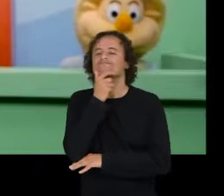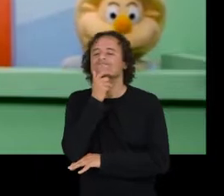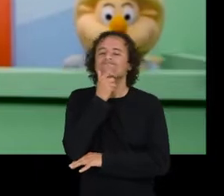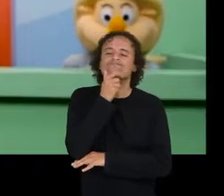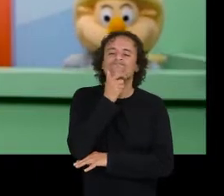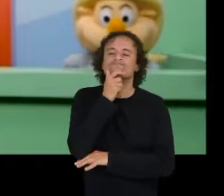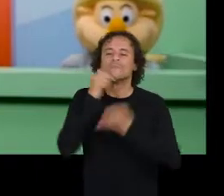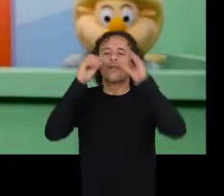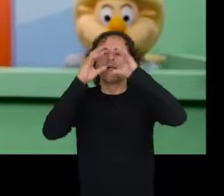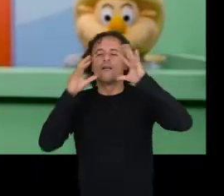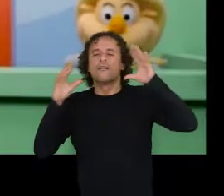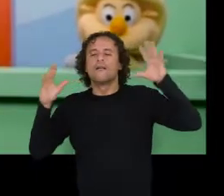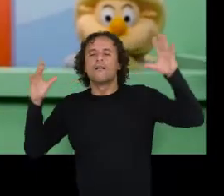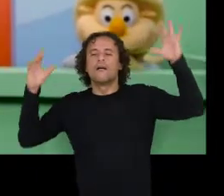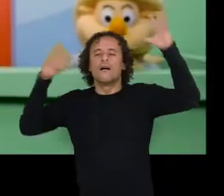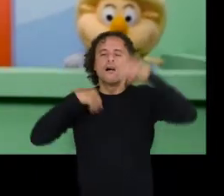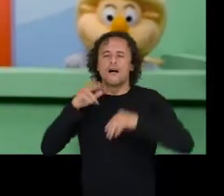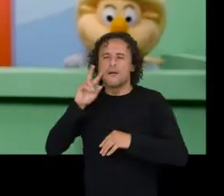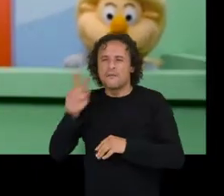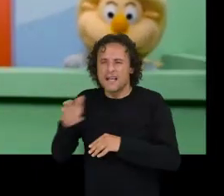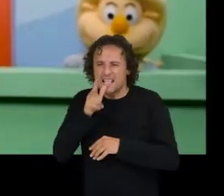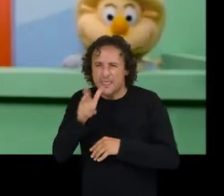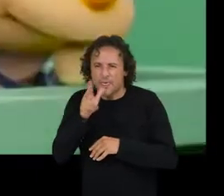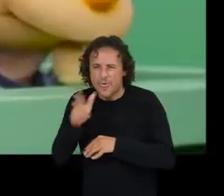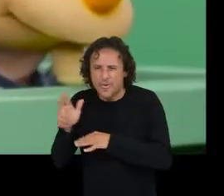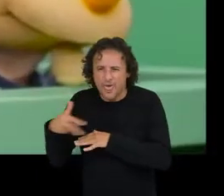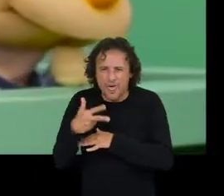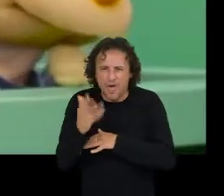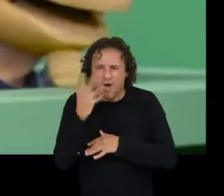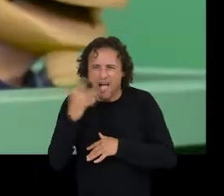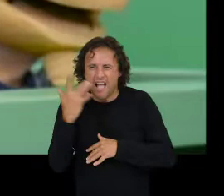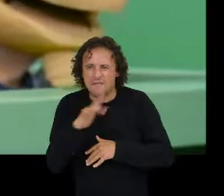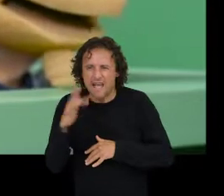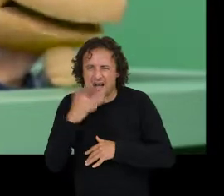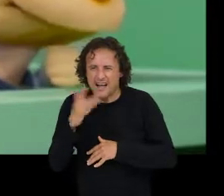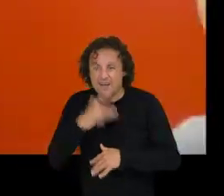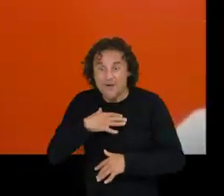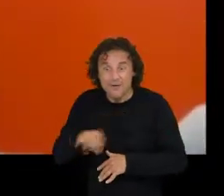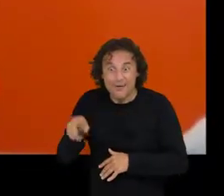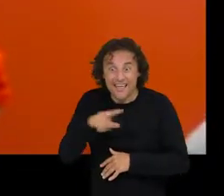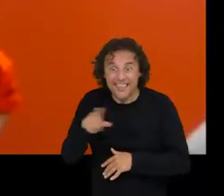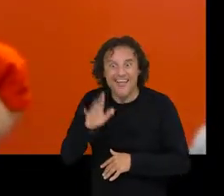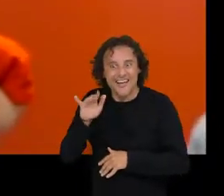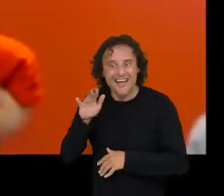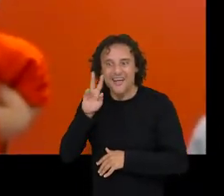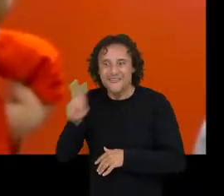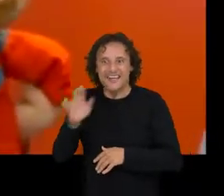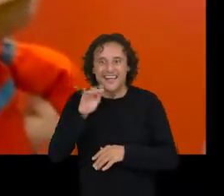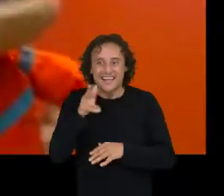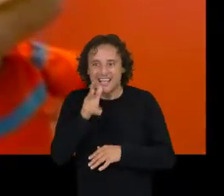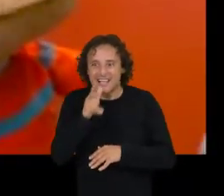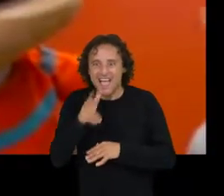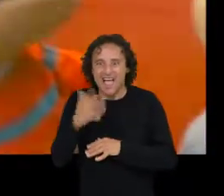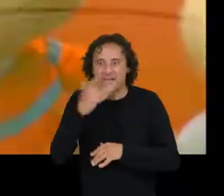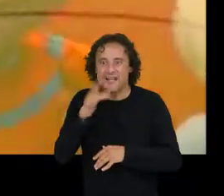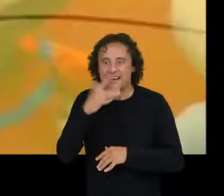Vedes unha serpe amarela? Sí, unha serpe amarela.